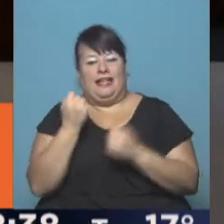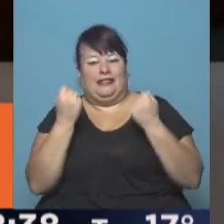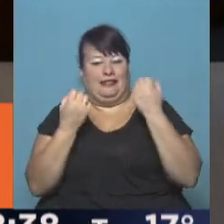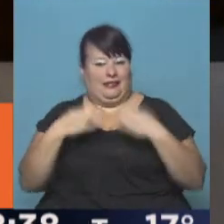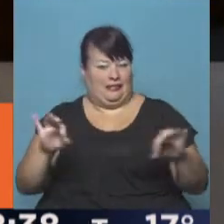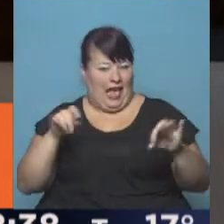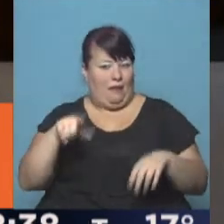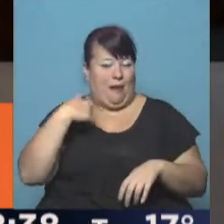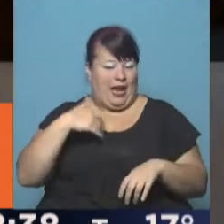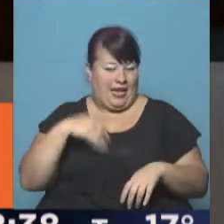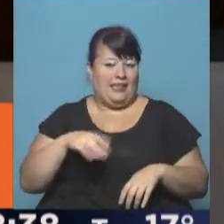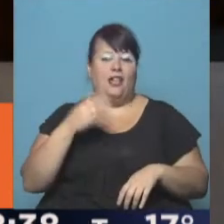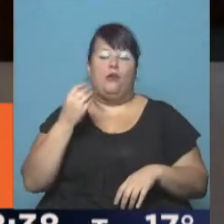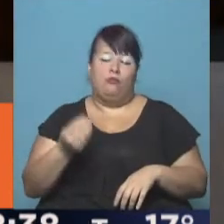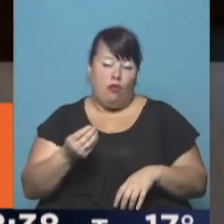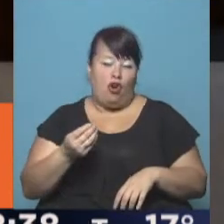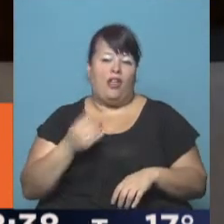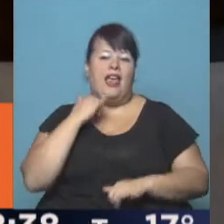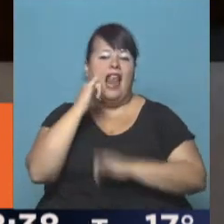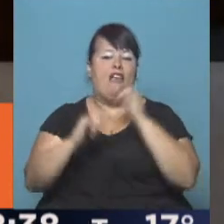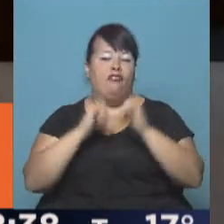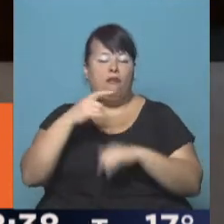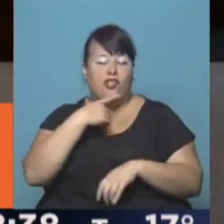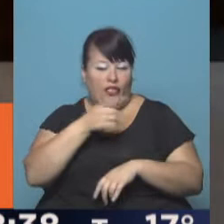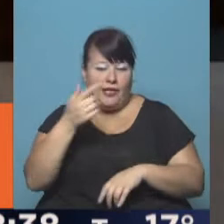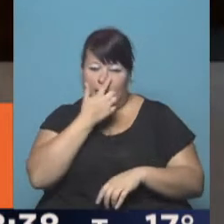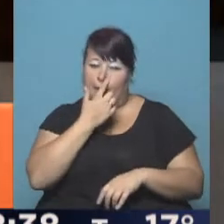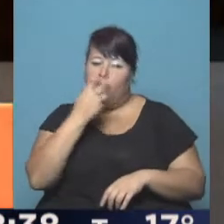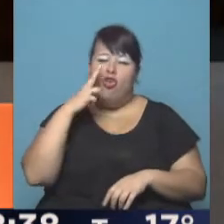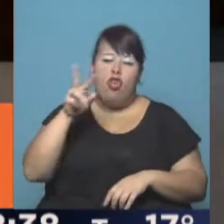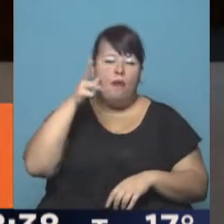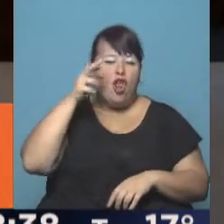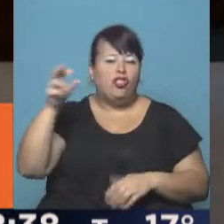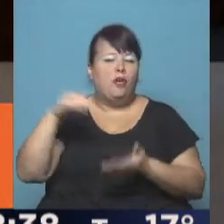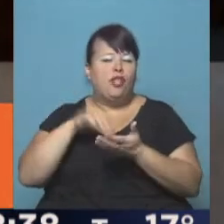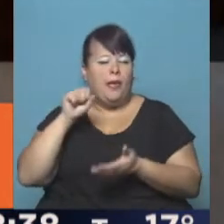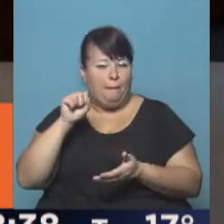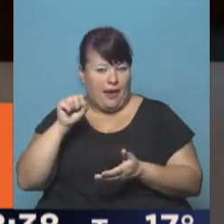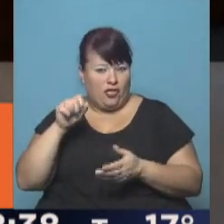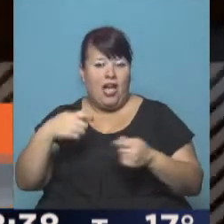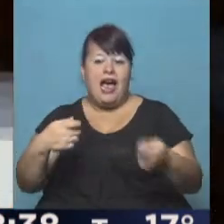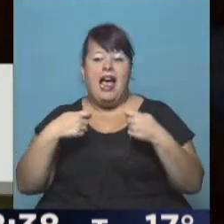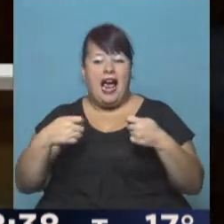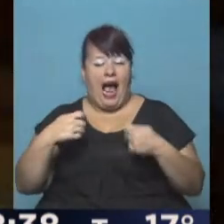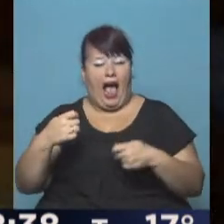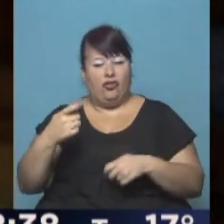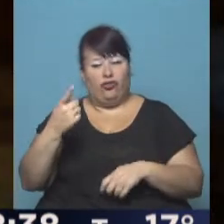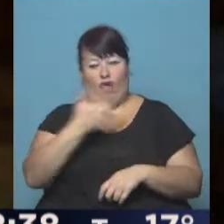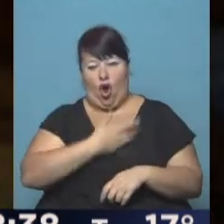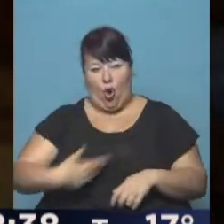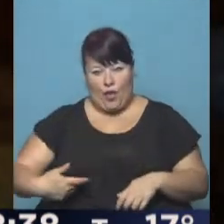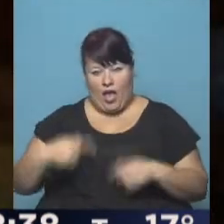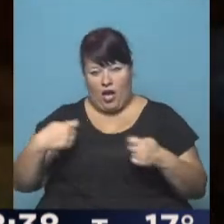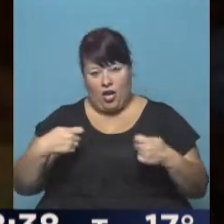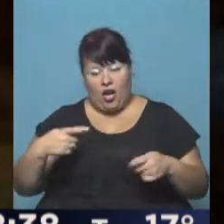también para el país porque tenemos datos de que algo más de 2.800 millones de pesos de lo que le cuesta a nuestro